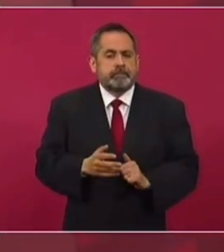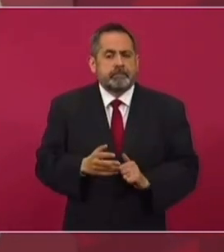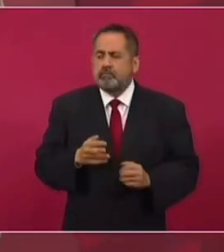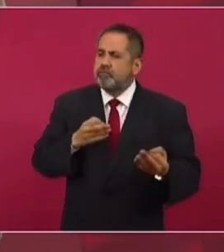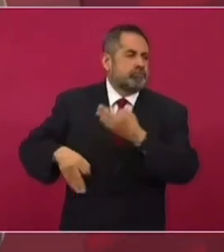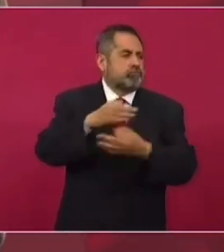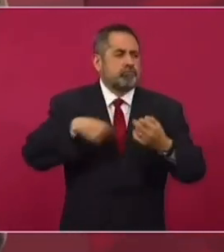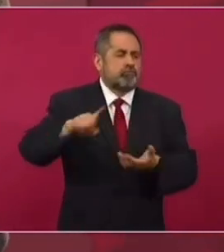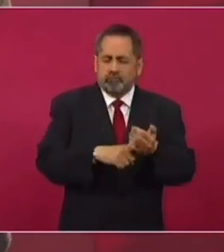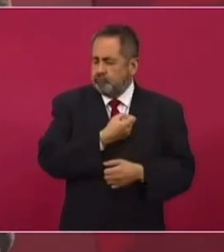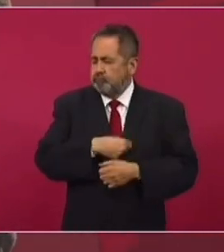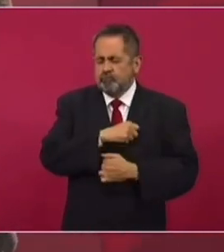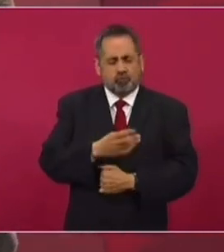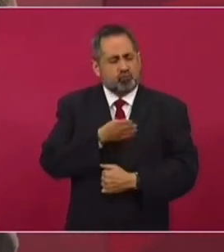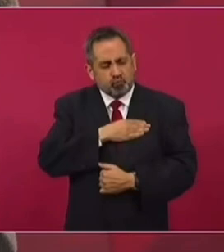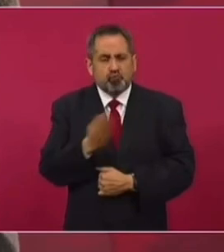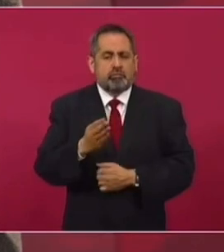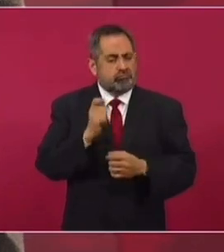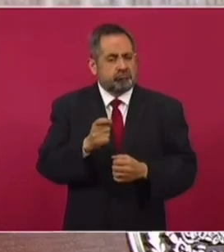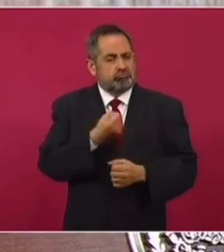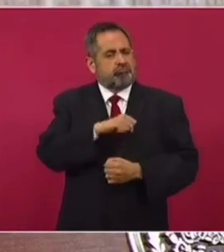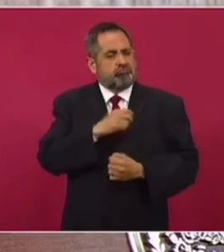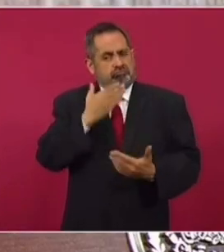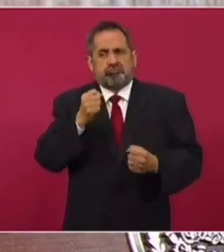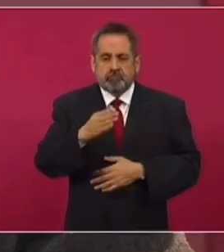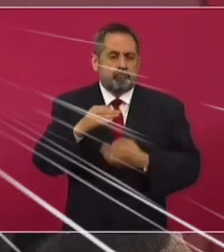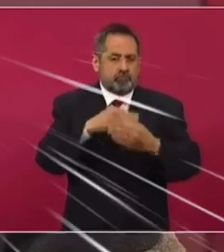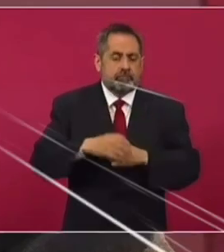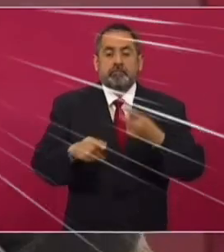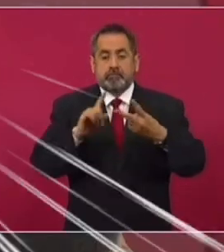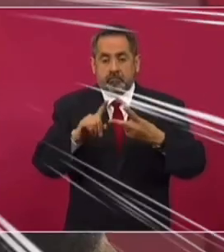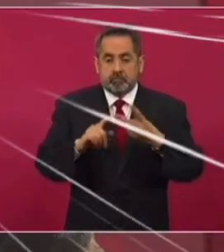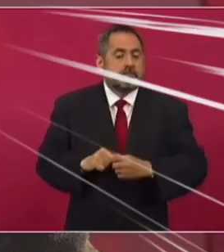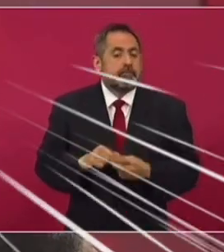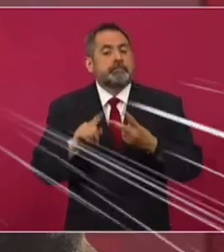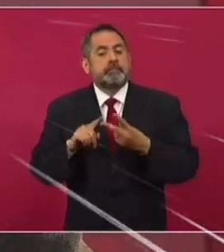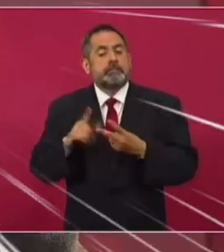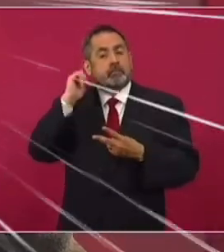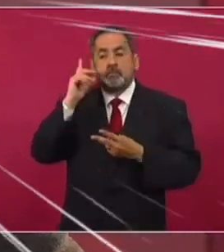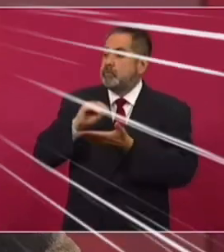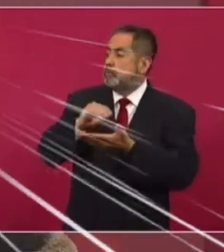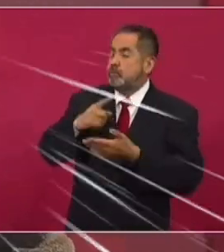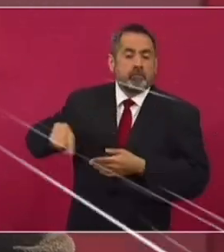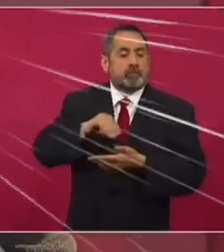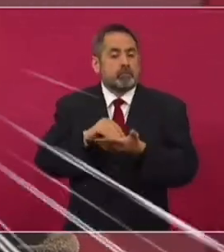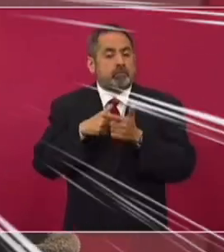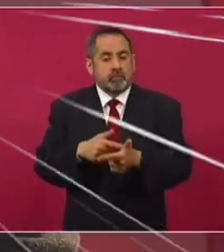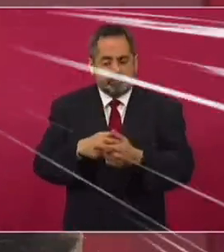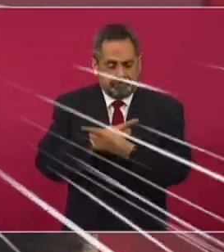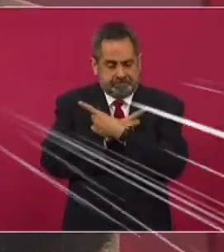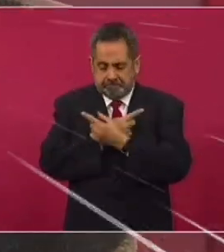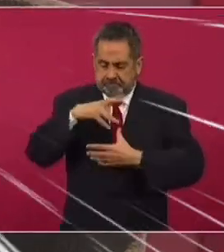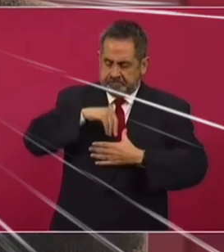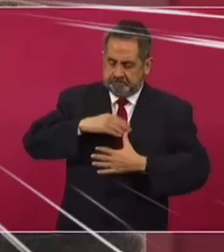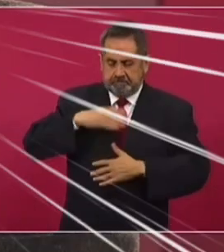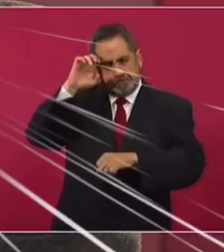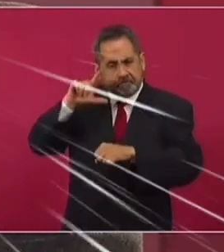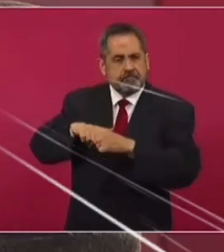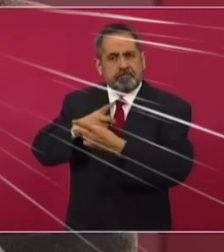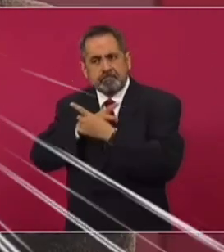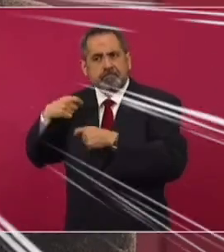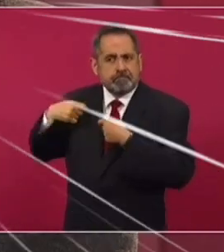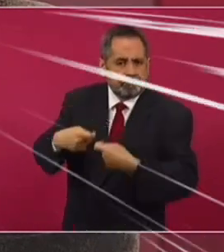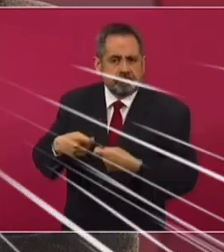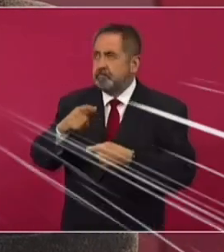Que todos estemos sanos, que tengamos salud, todos los mexicanos. Lo segundo es que sigamos manteniendo nuestros valores culturales,